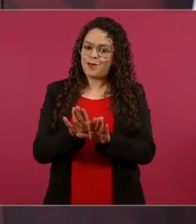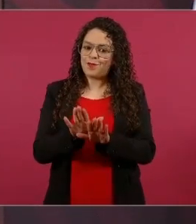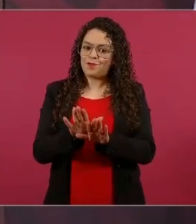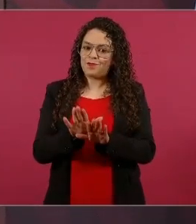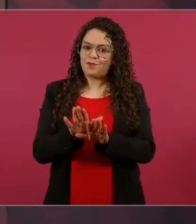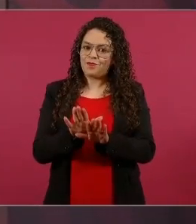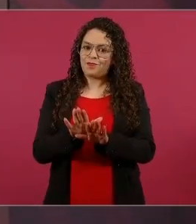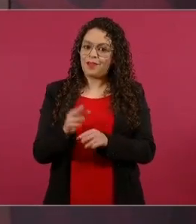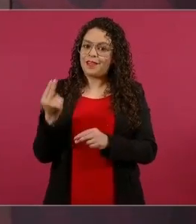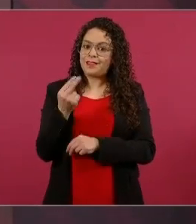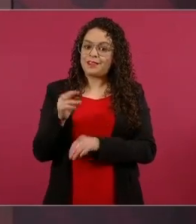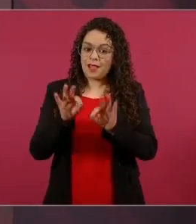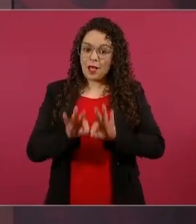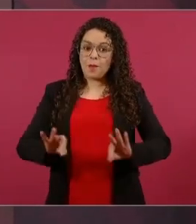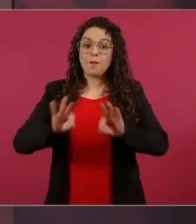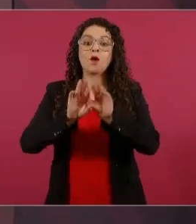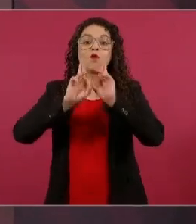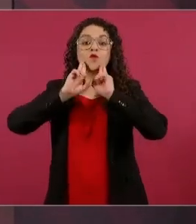invitan yo